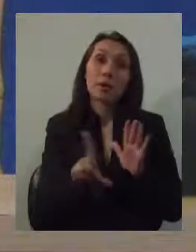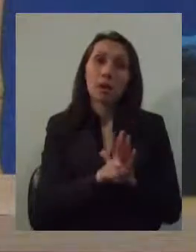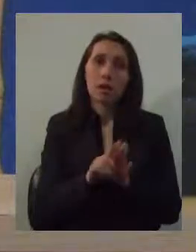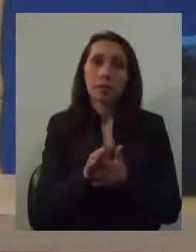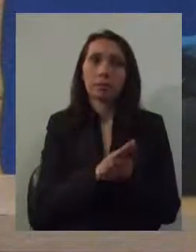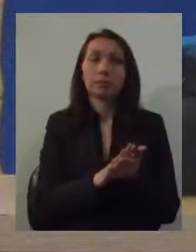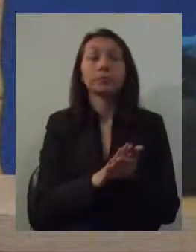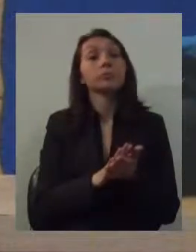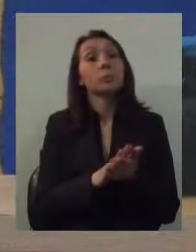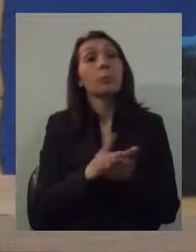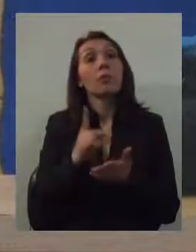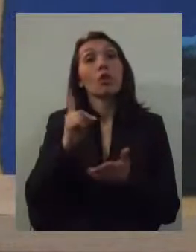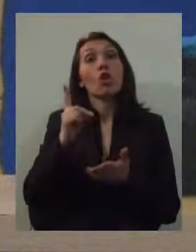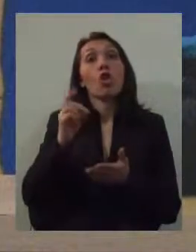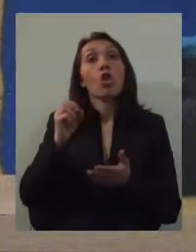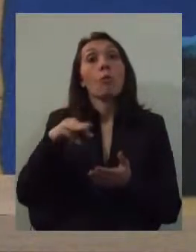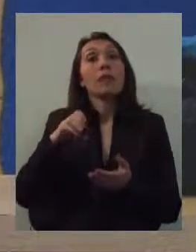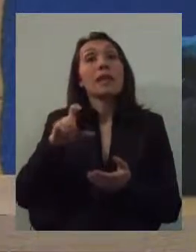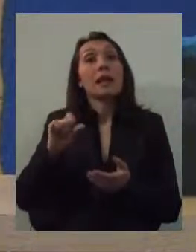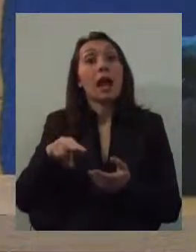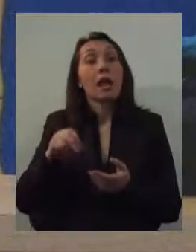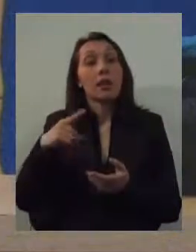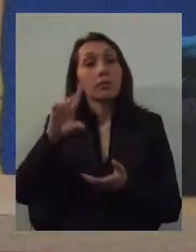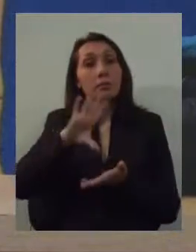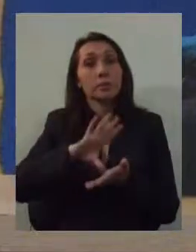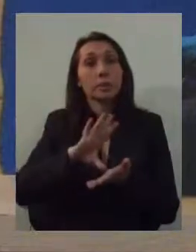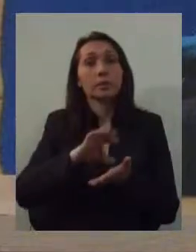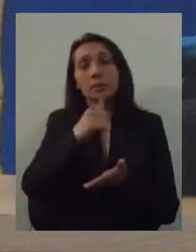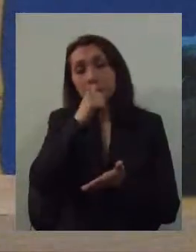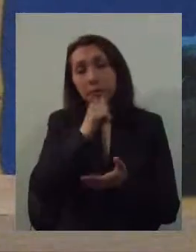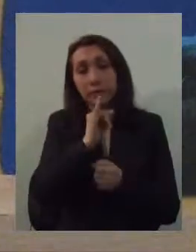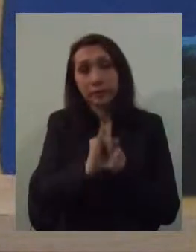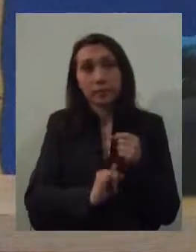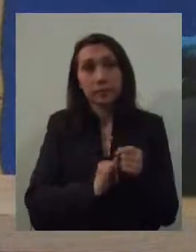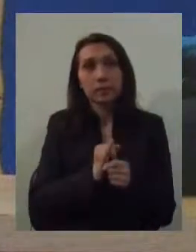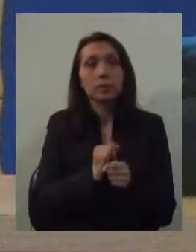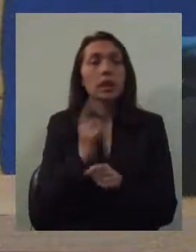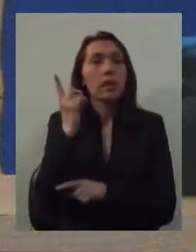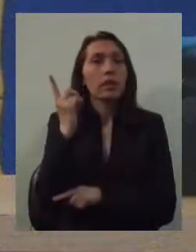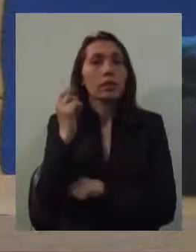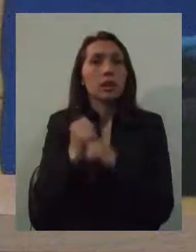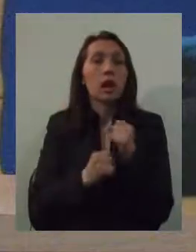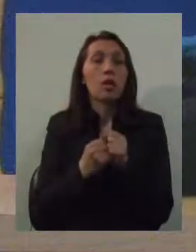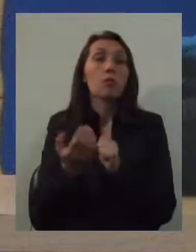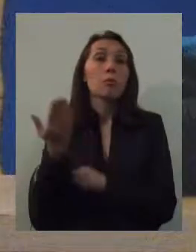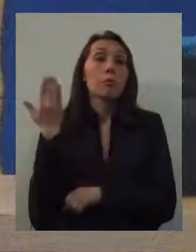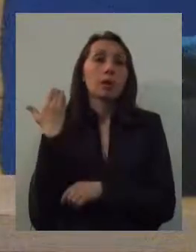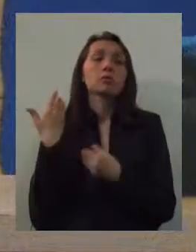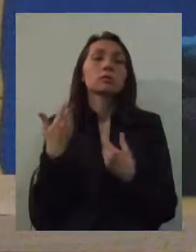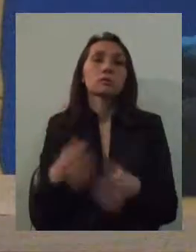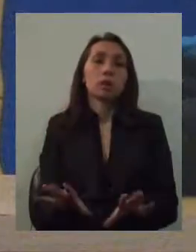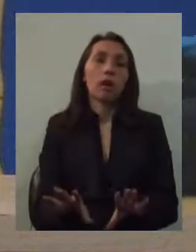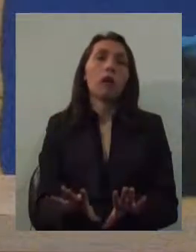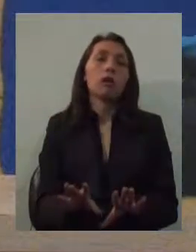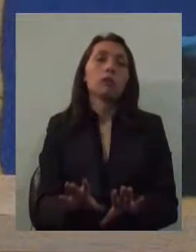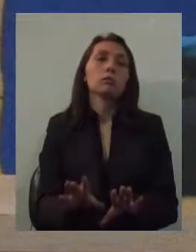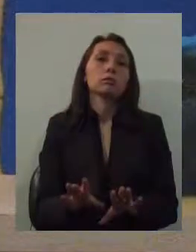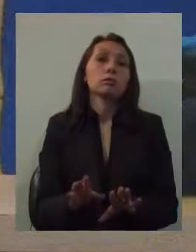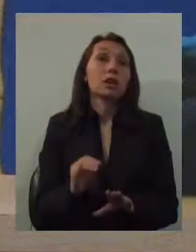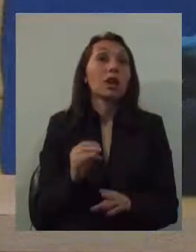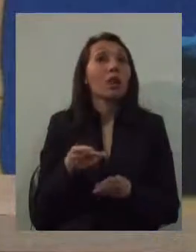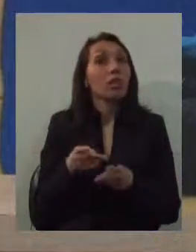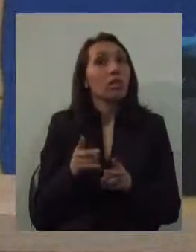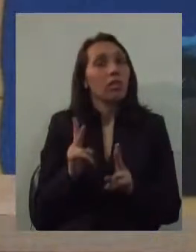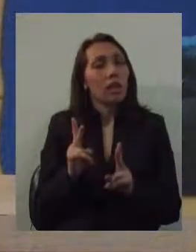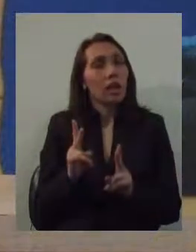ejemplo, dominicana, ustedes saben que hay una ley dominicana de derecho internacional privado de diciembre del año pasado, ya consagra, siendo de derecho,